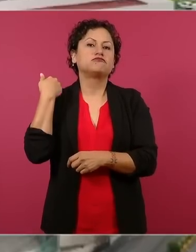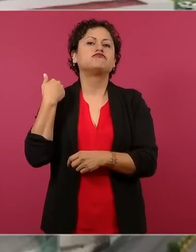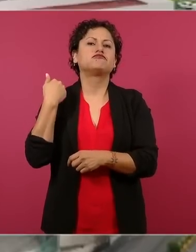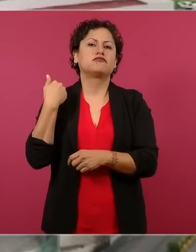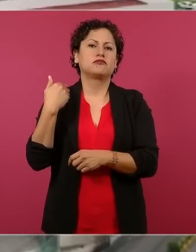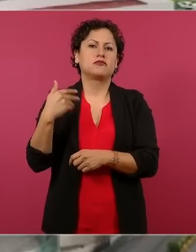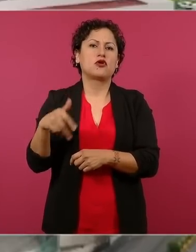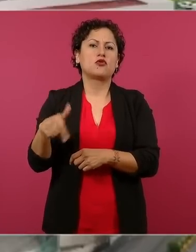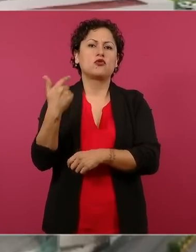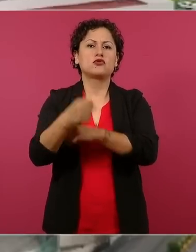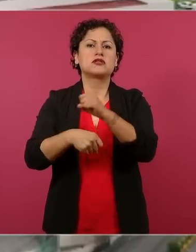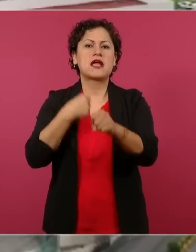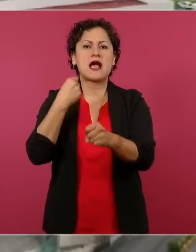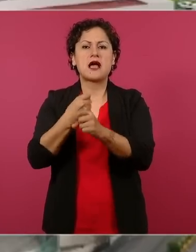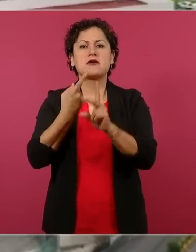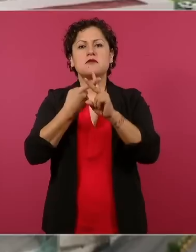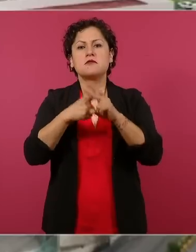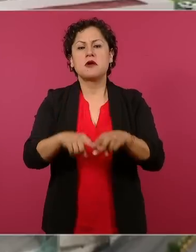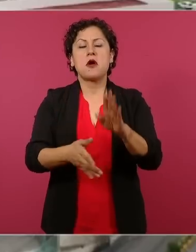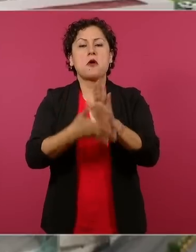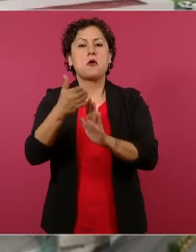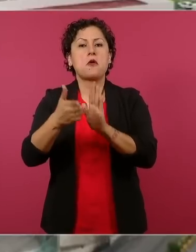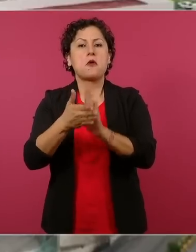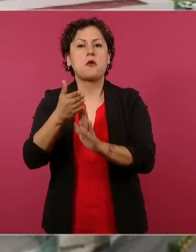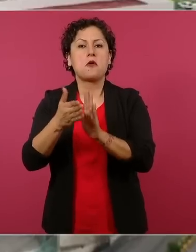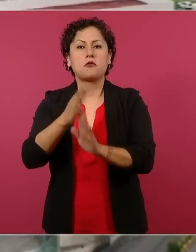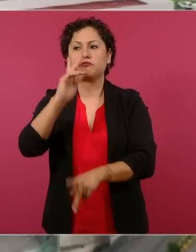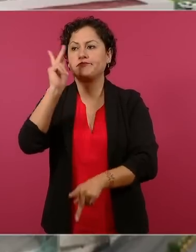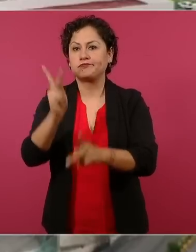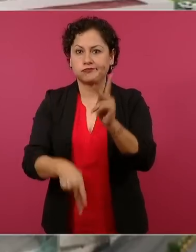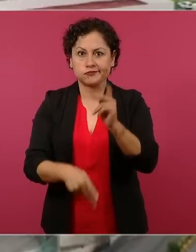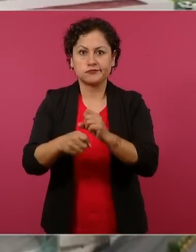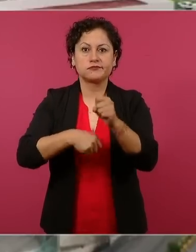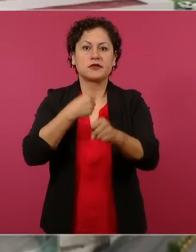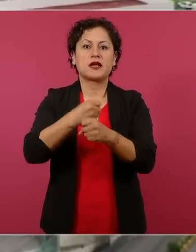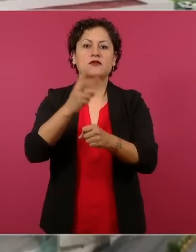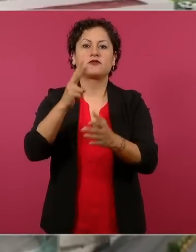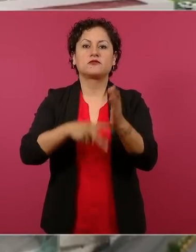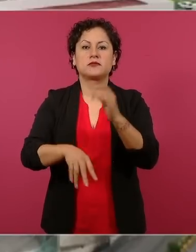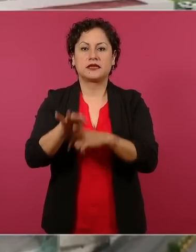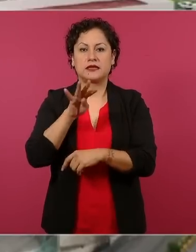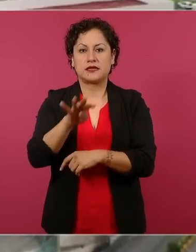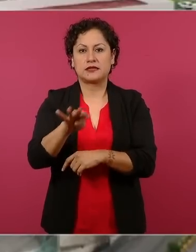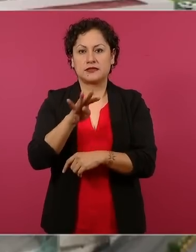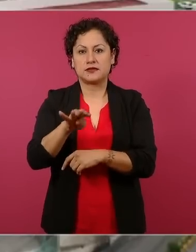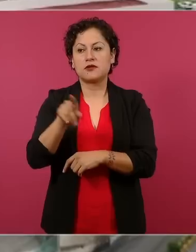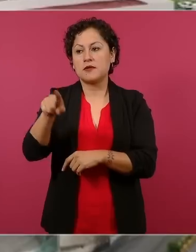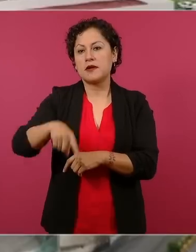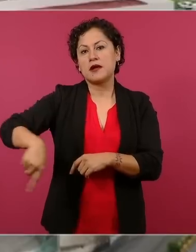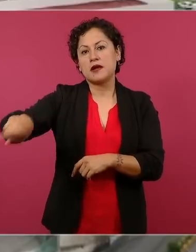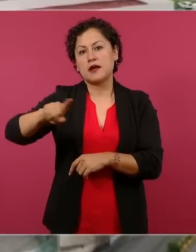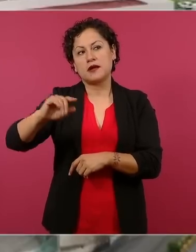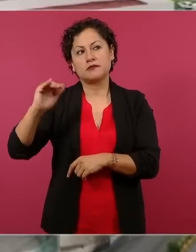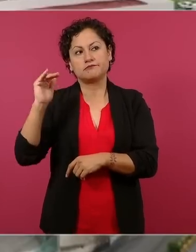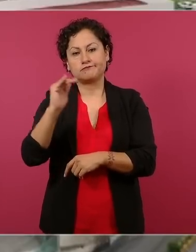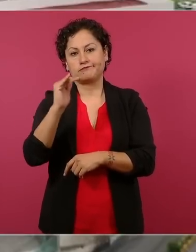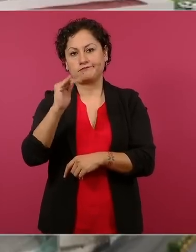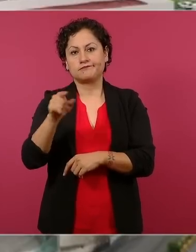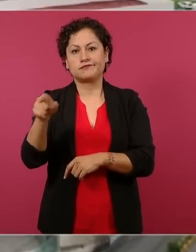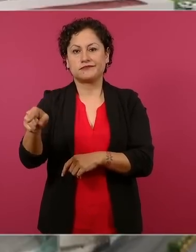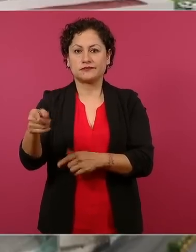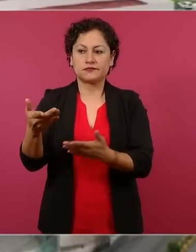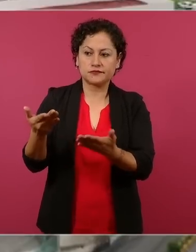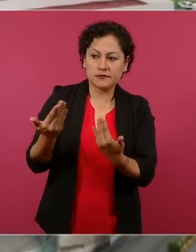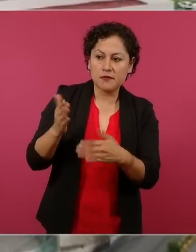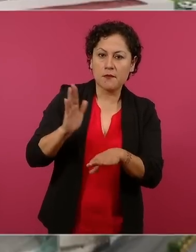se interrumpió la obra en 2019. Se había solicitado, como era muy común, incrementos de